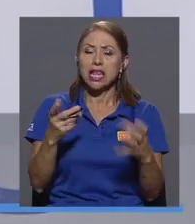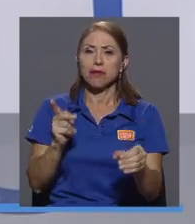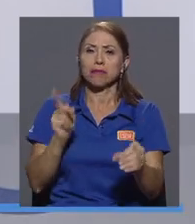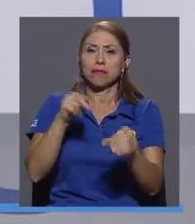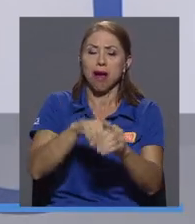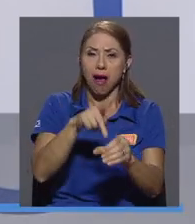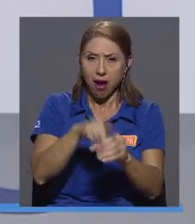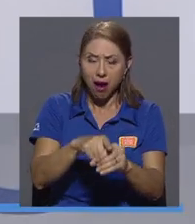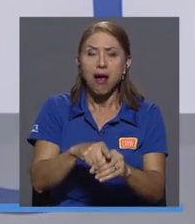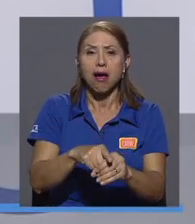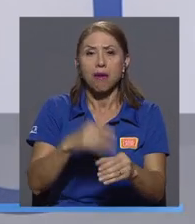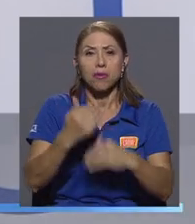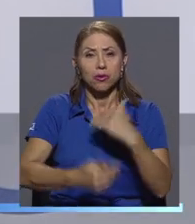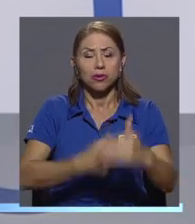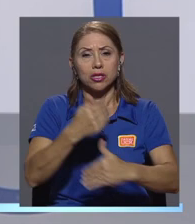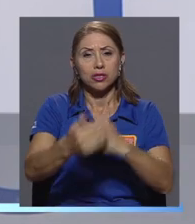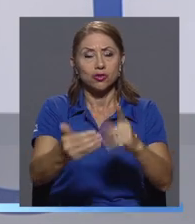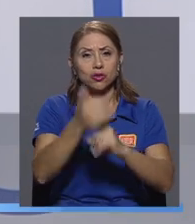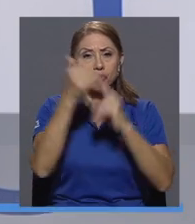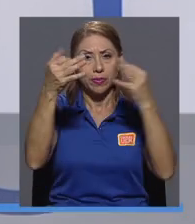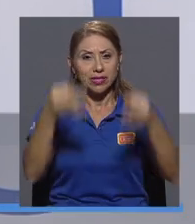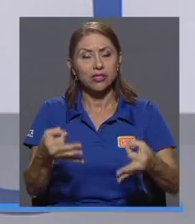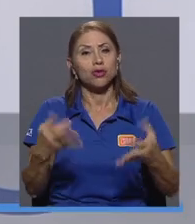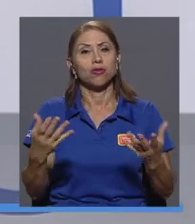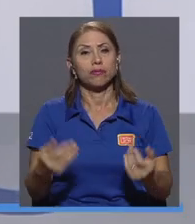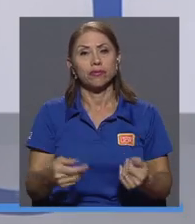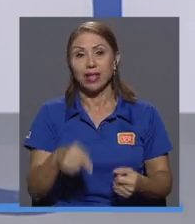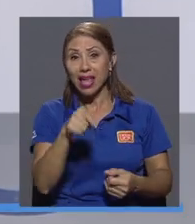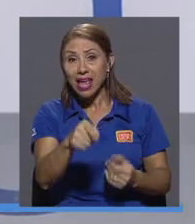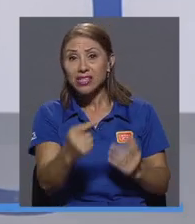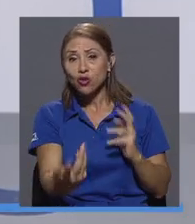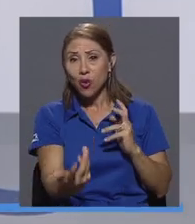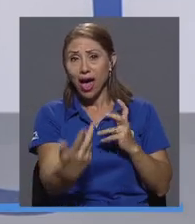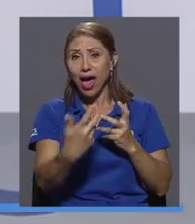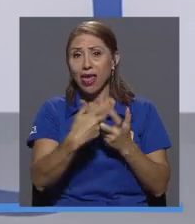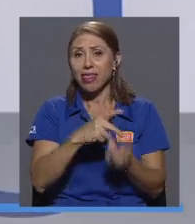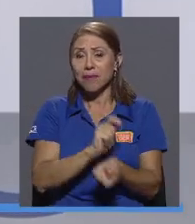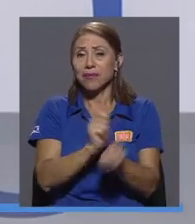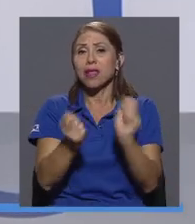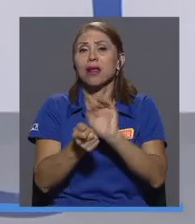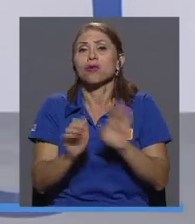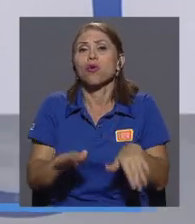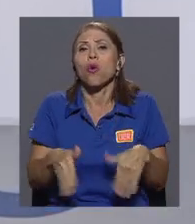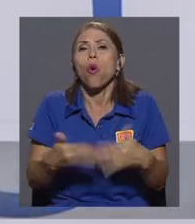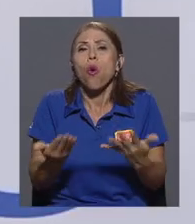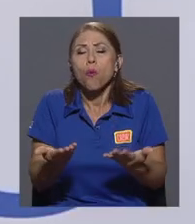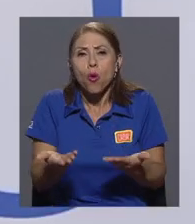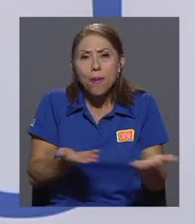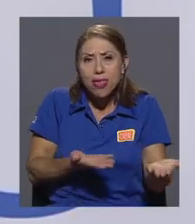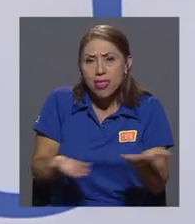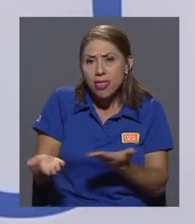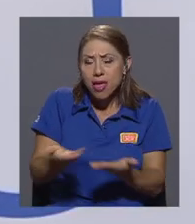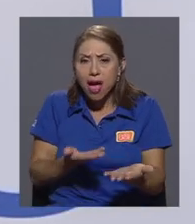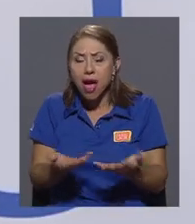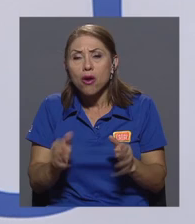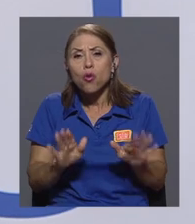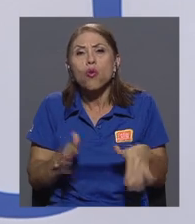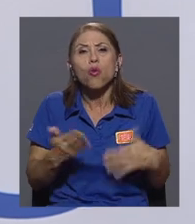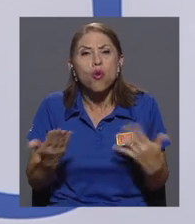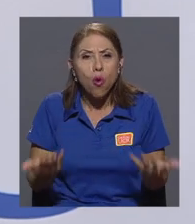manera en los procesos de toma de decisión como adaptar eso como mediar lo como canalizar lo digamos en